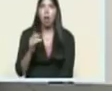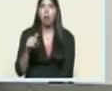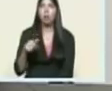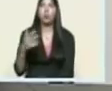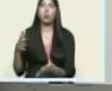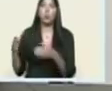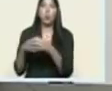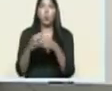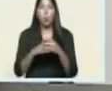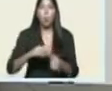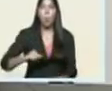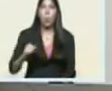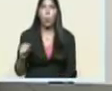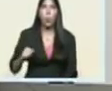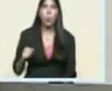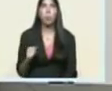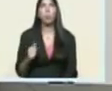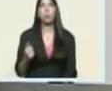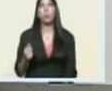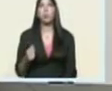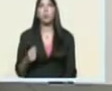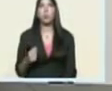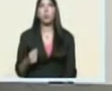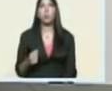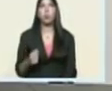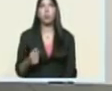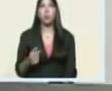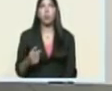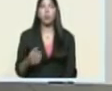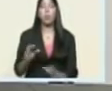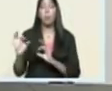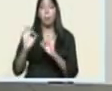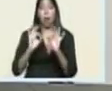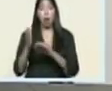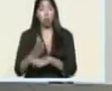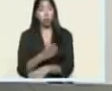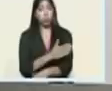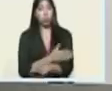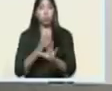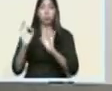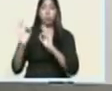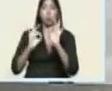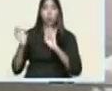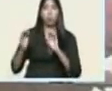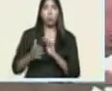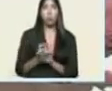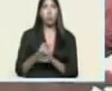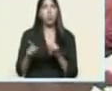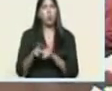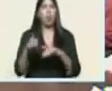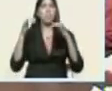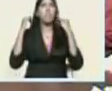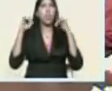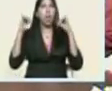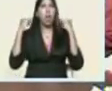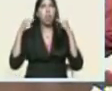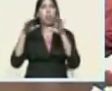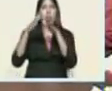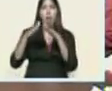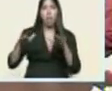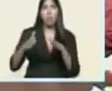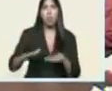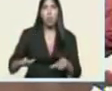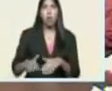paz, de la tranquilidad y del derecho a votar. Y prepararnos como parte de las fiestas de